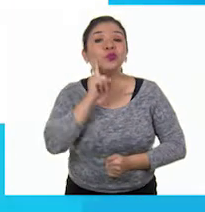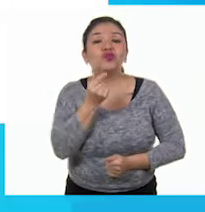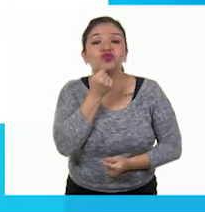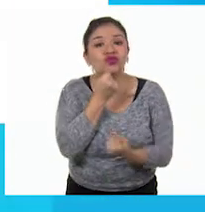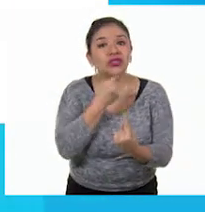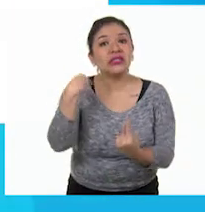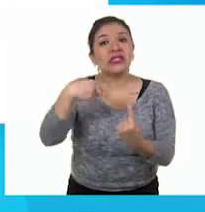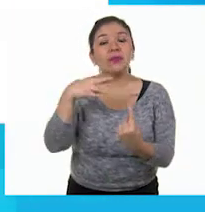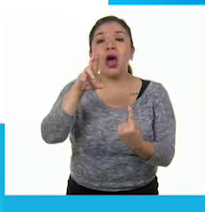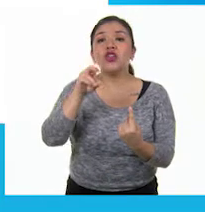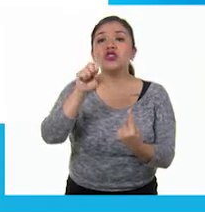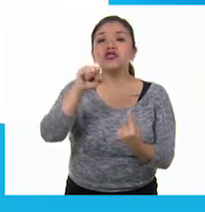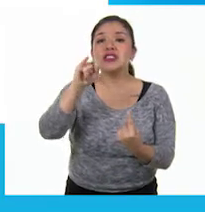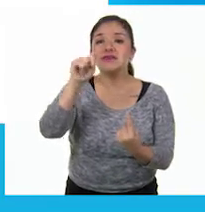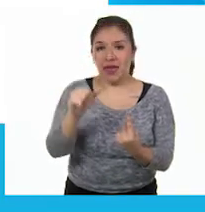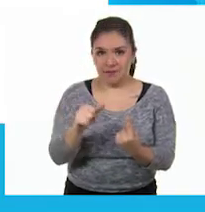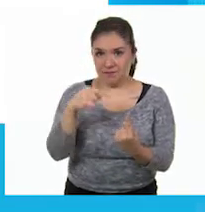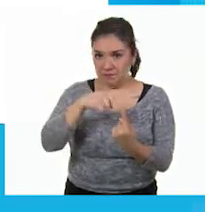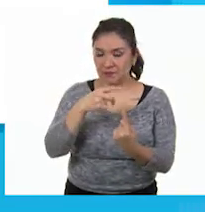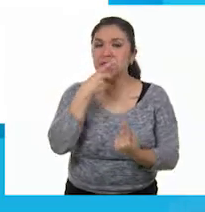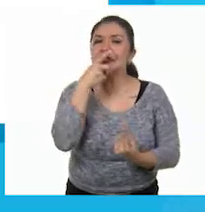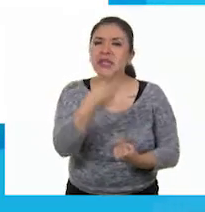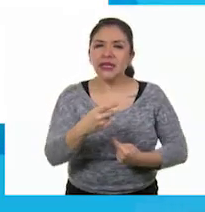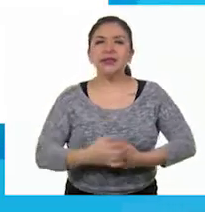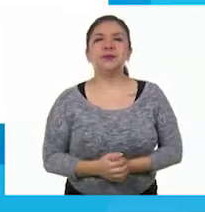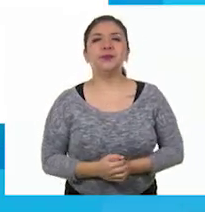Rosita nos dice. ¿Qué nos dice Rosita?